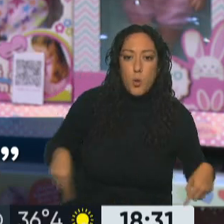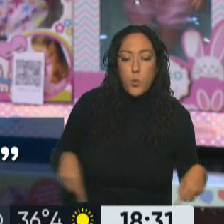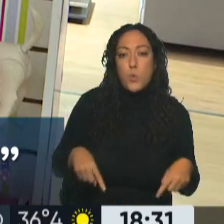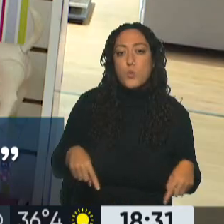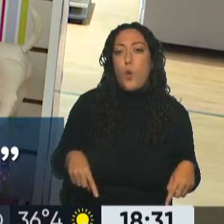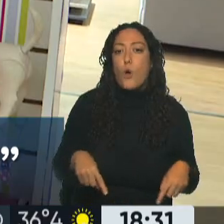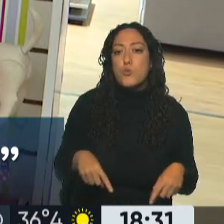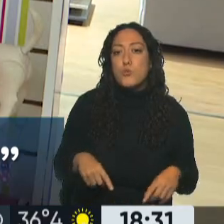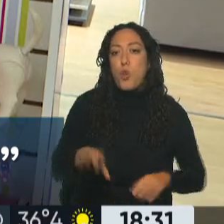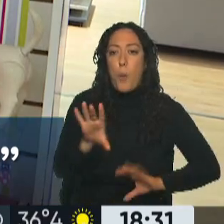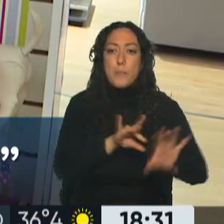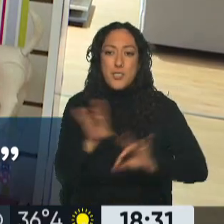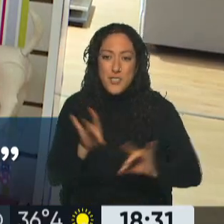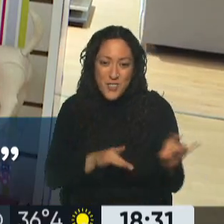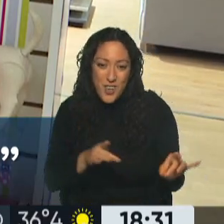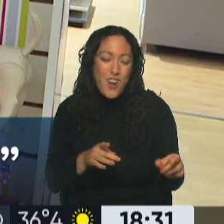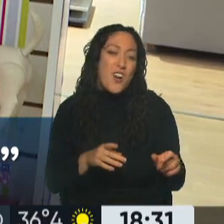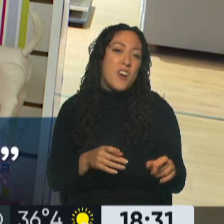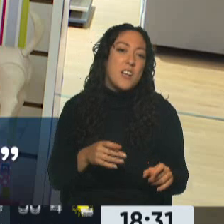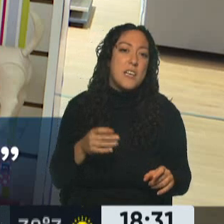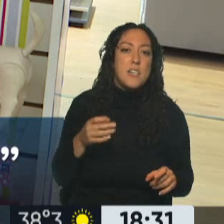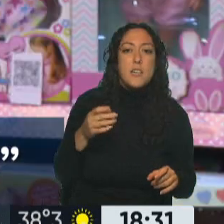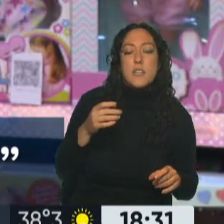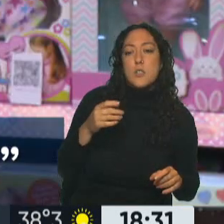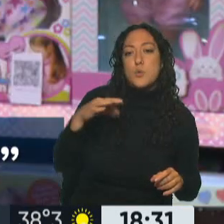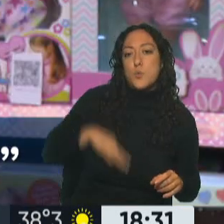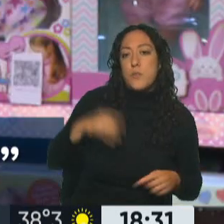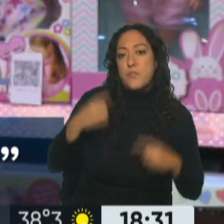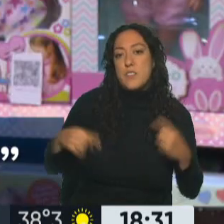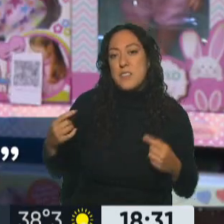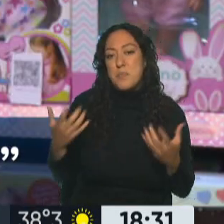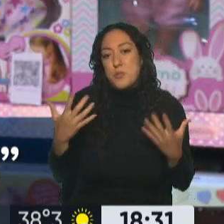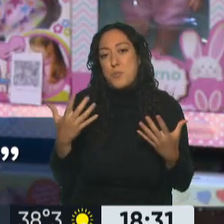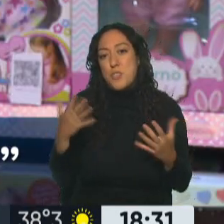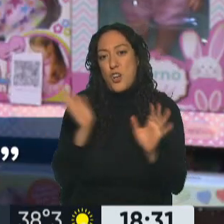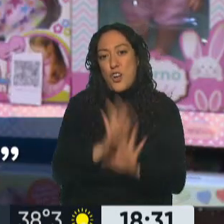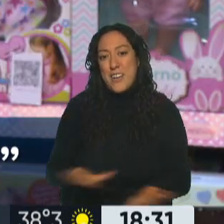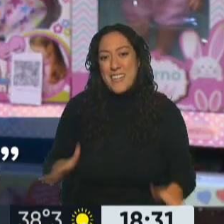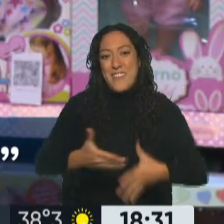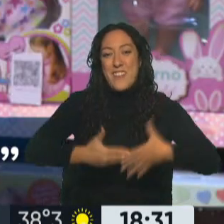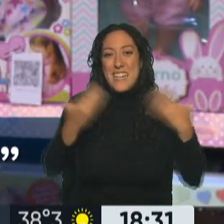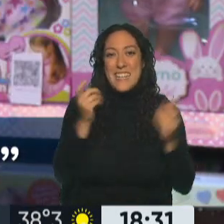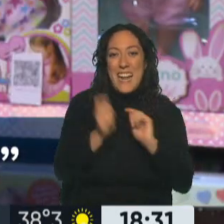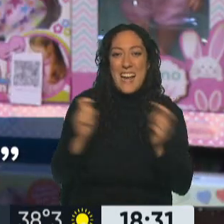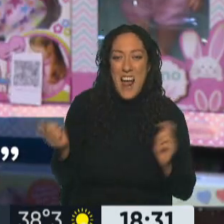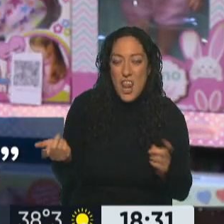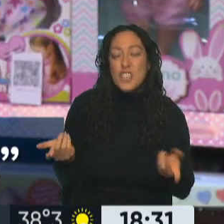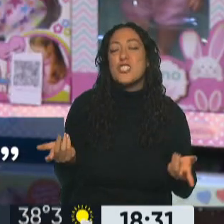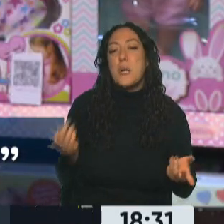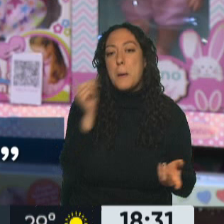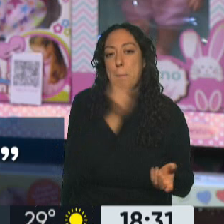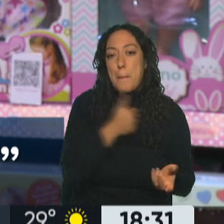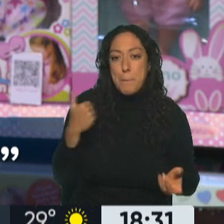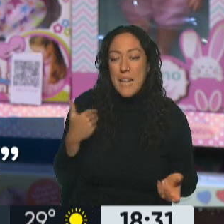dar opciones y para todo bolsillo, ¿no? Entonces, no hay nada más lindo que un chico sea feliz y que pueda y que los padres